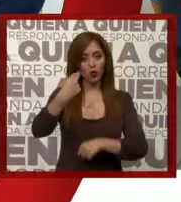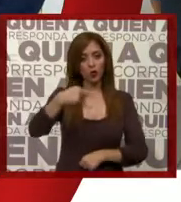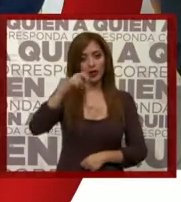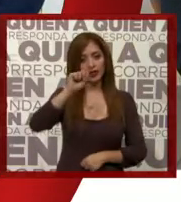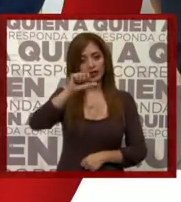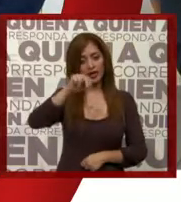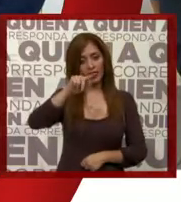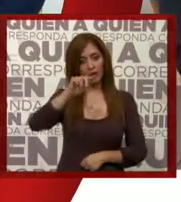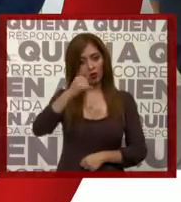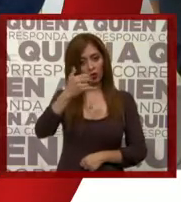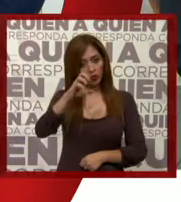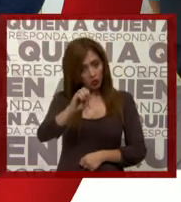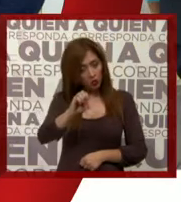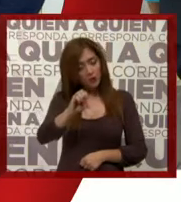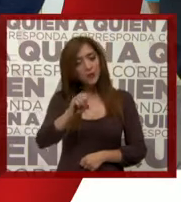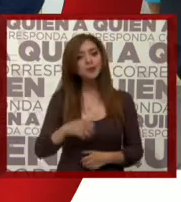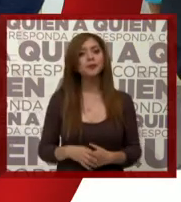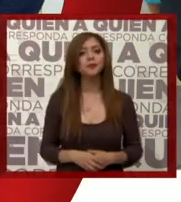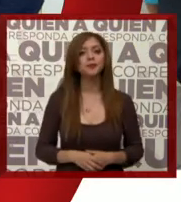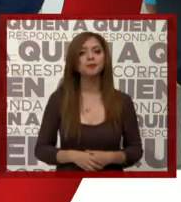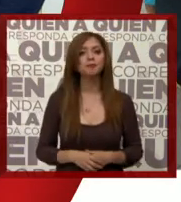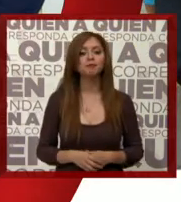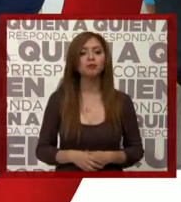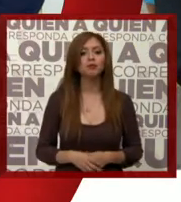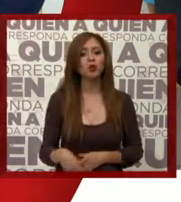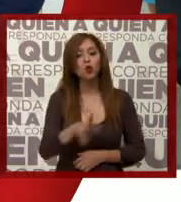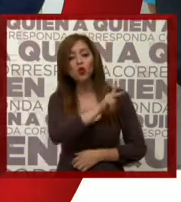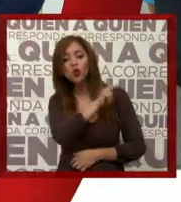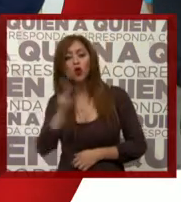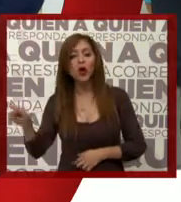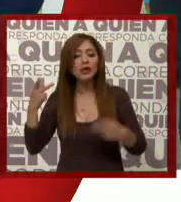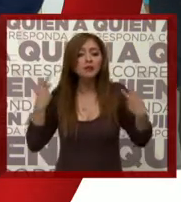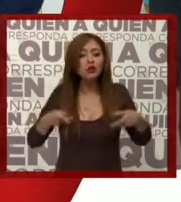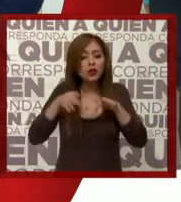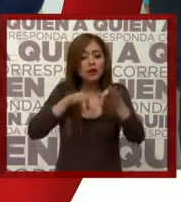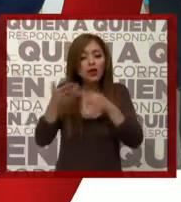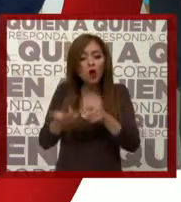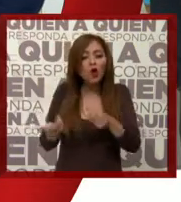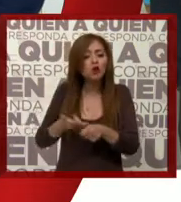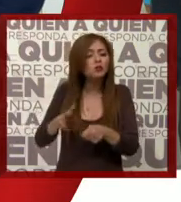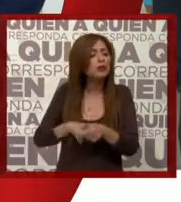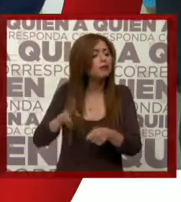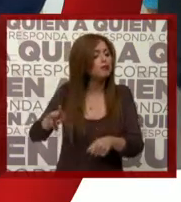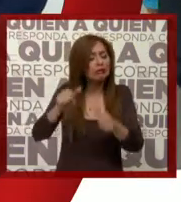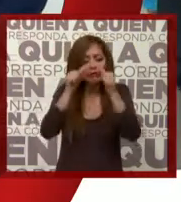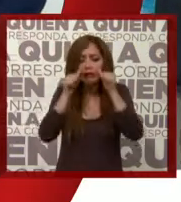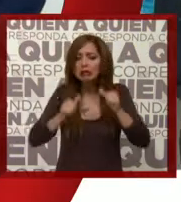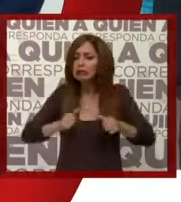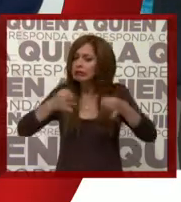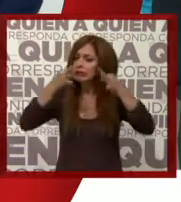Santoyo. Ajá. Y todo el personal de ahí me atendió perfecto. Igual que